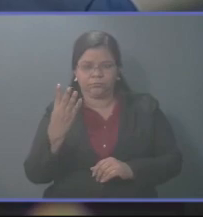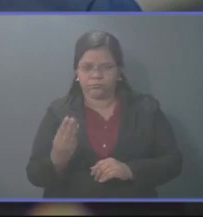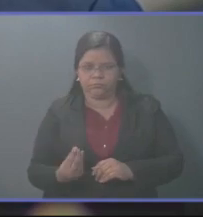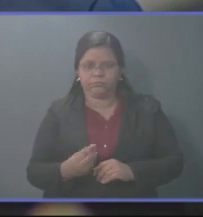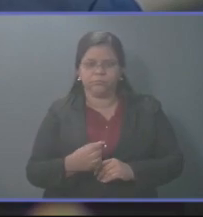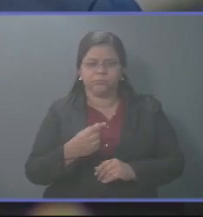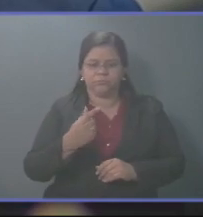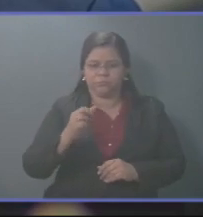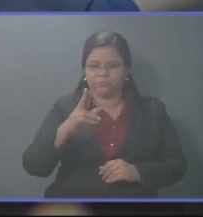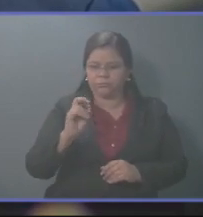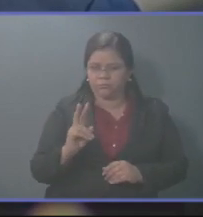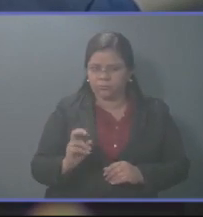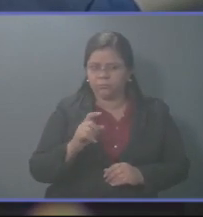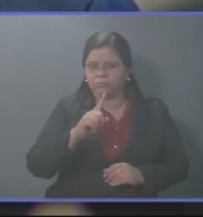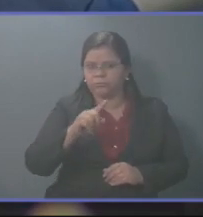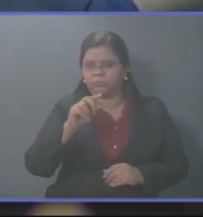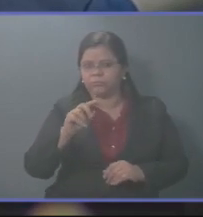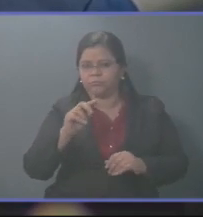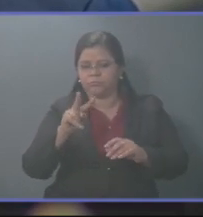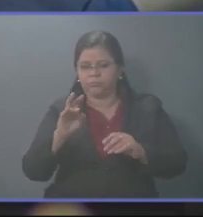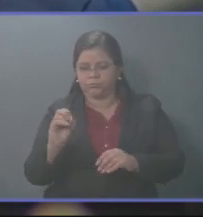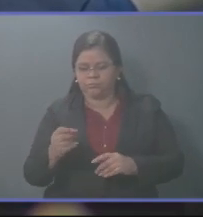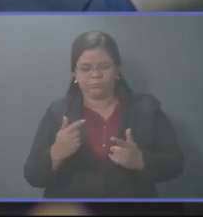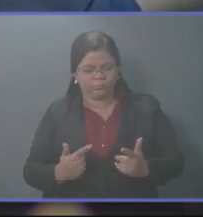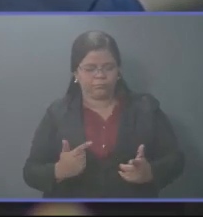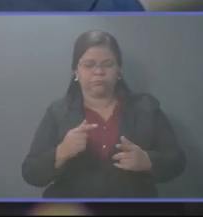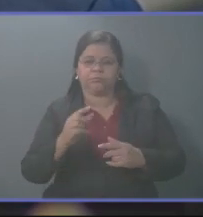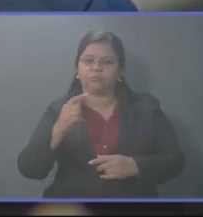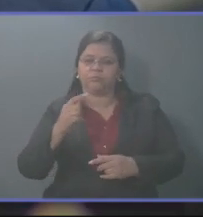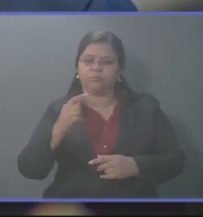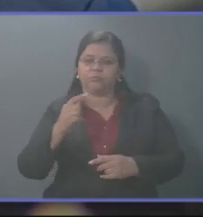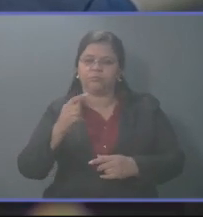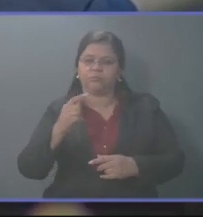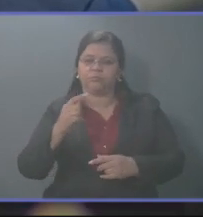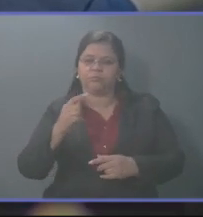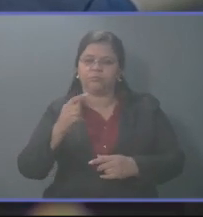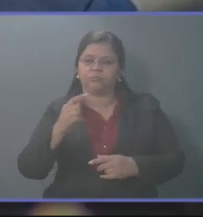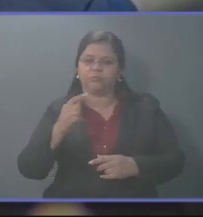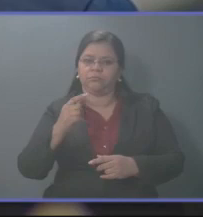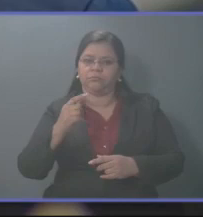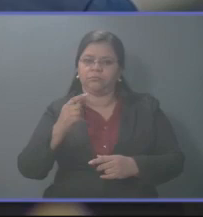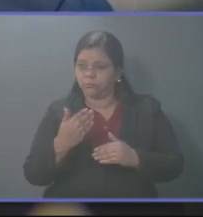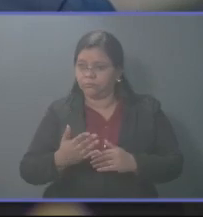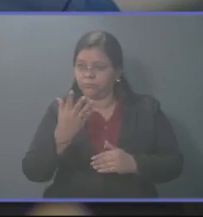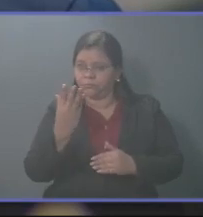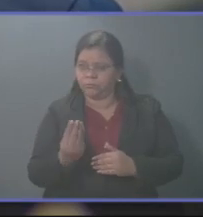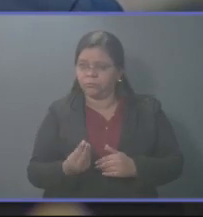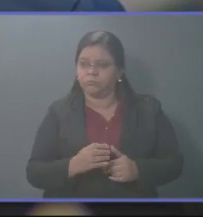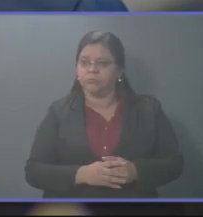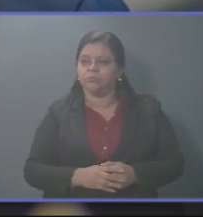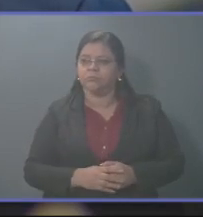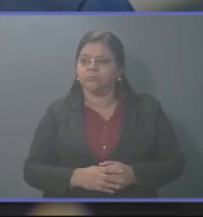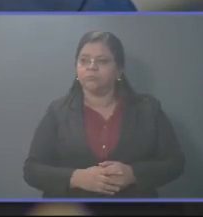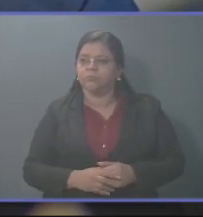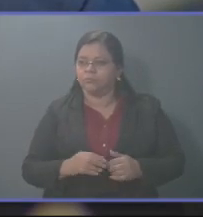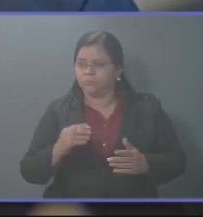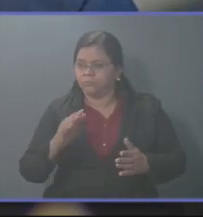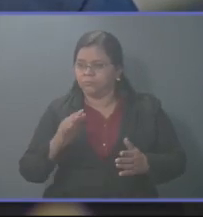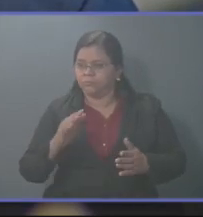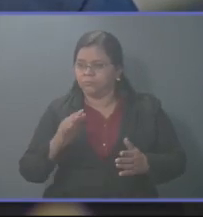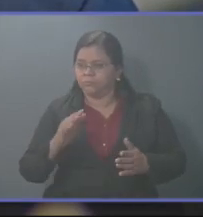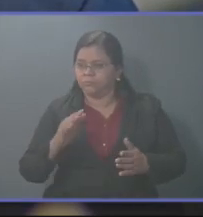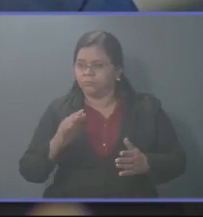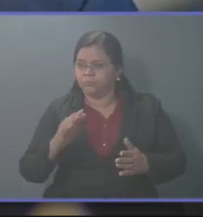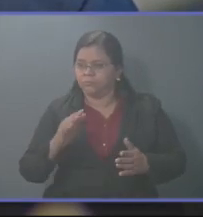graves y 120 días las muy graves, contados desde el día siguiente que se haya incurrido en la supuesta infracción. Las sanciones impuestas por